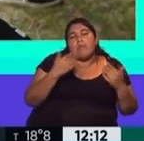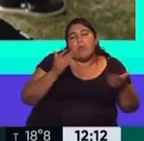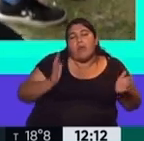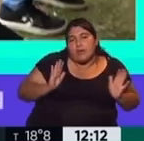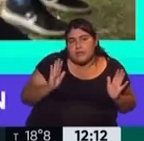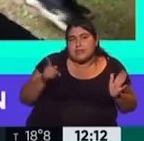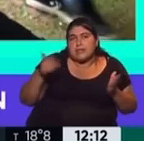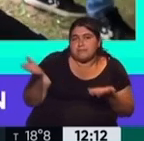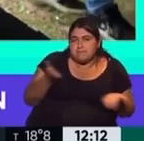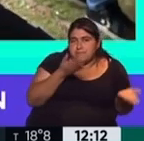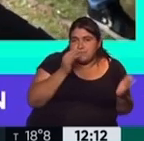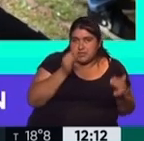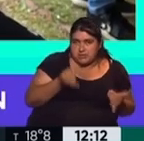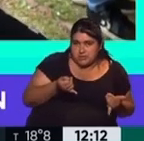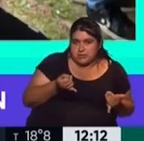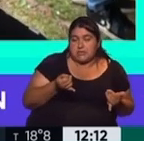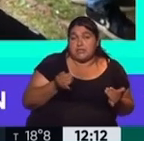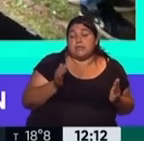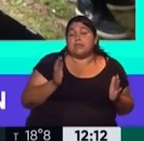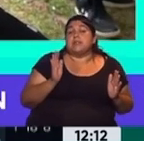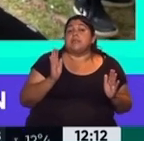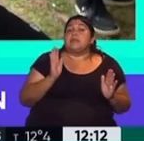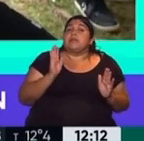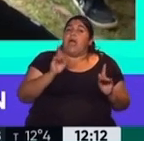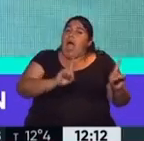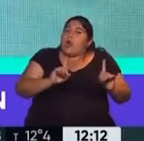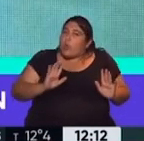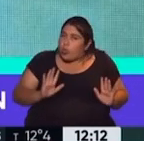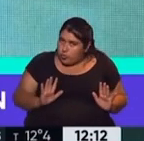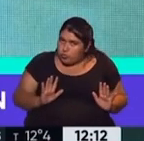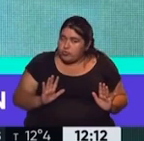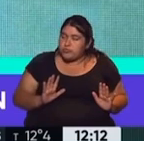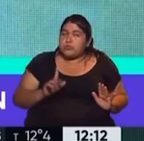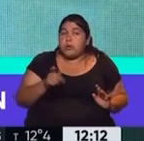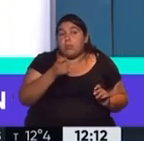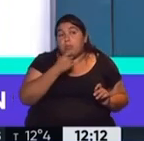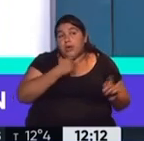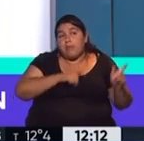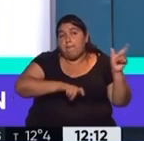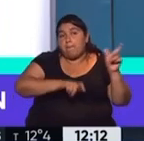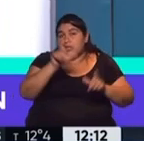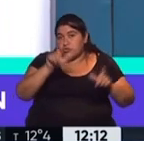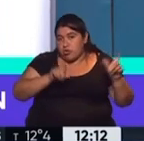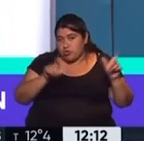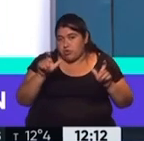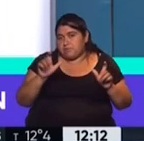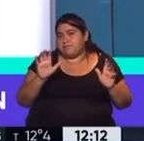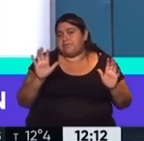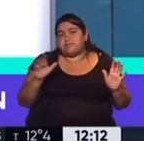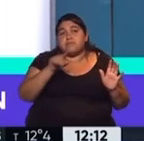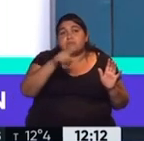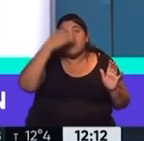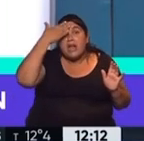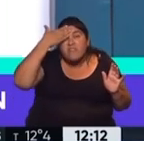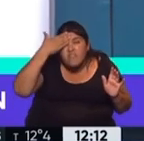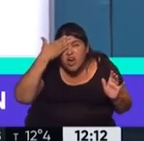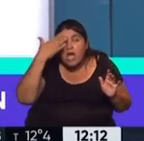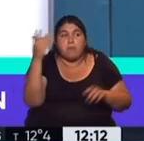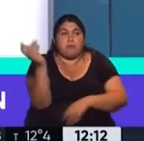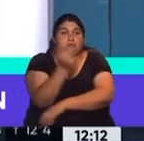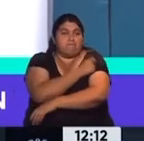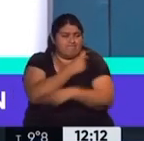excepciones entonces por ejemplo hoy hay personas que tienen algún tipo de enfermedad lo